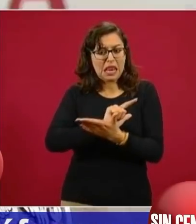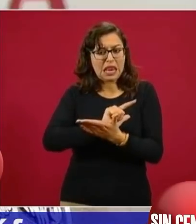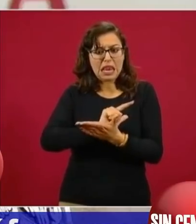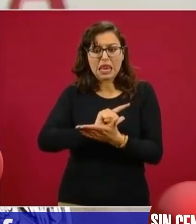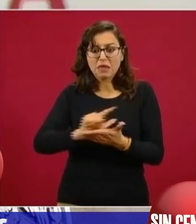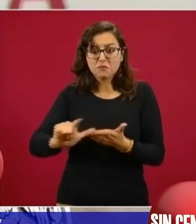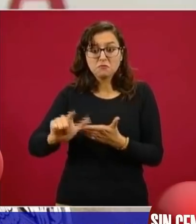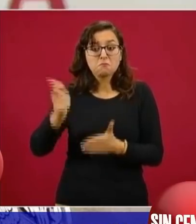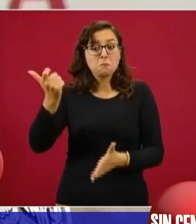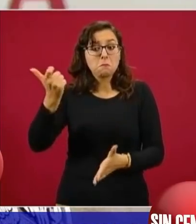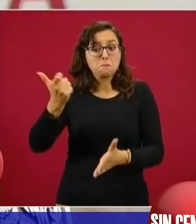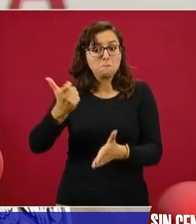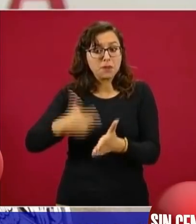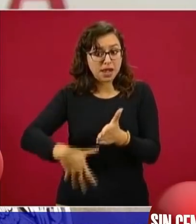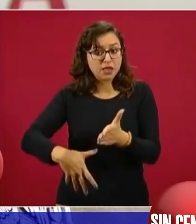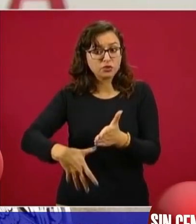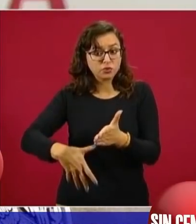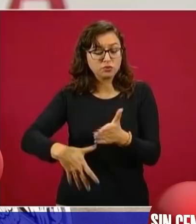y barata.